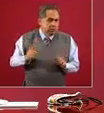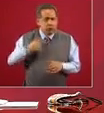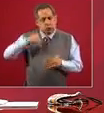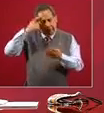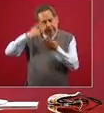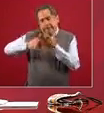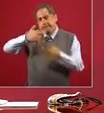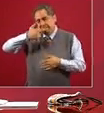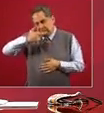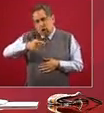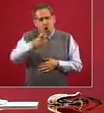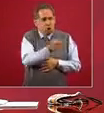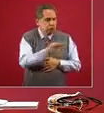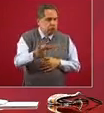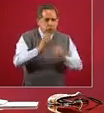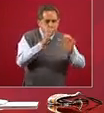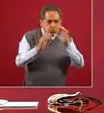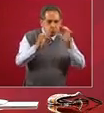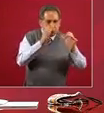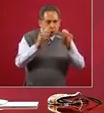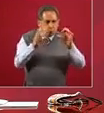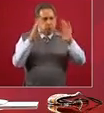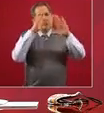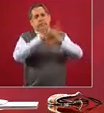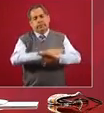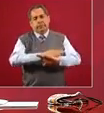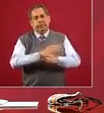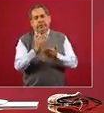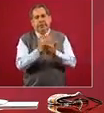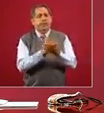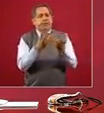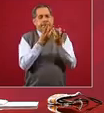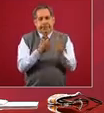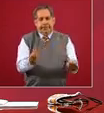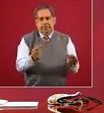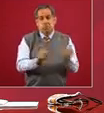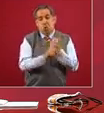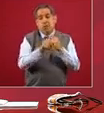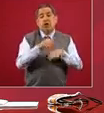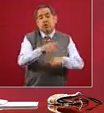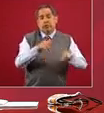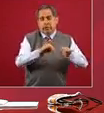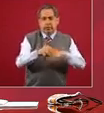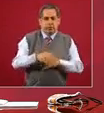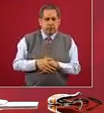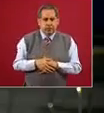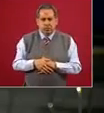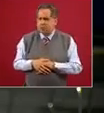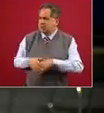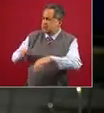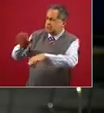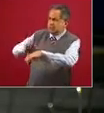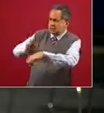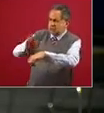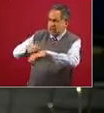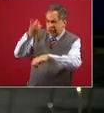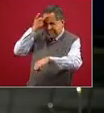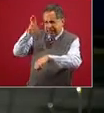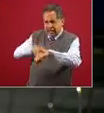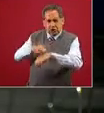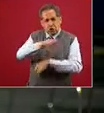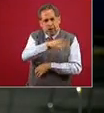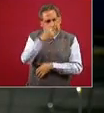la mejor de las vías para solucionar un conflicto laboral. ¿Usted le ha llamado a la directora de Notimex